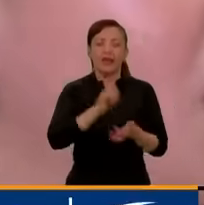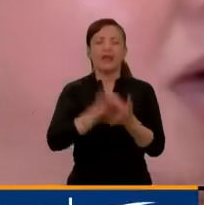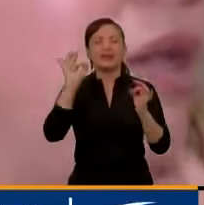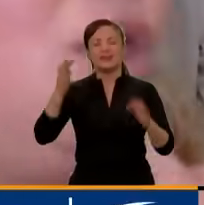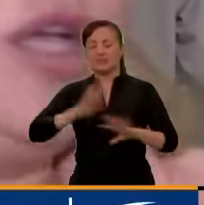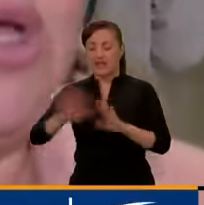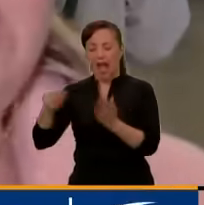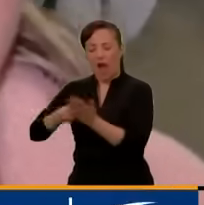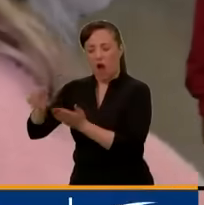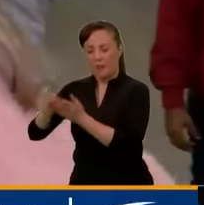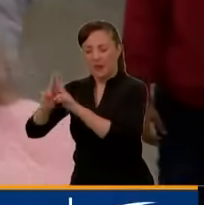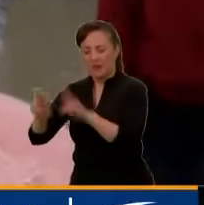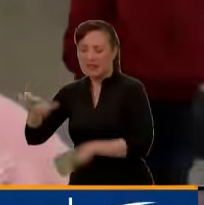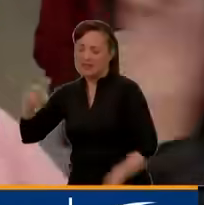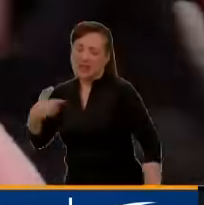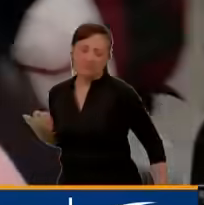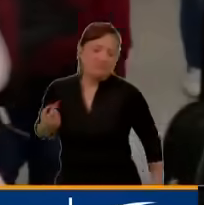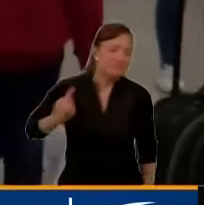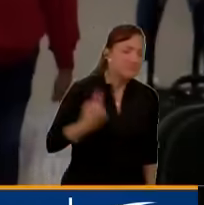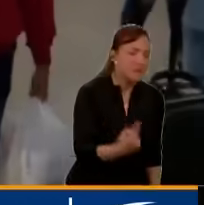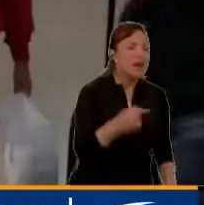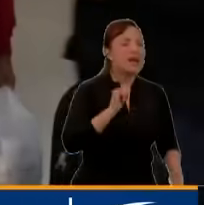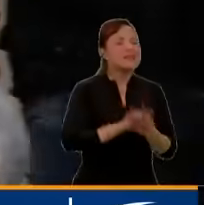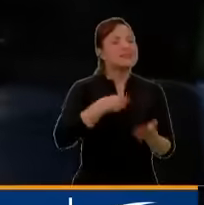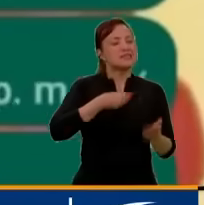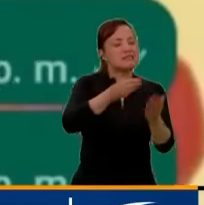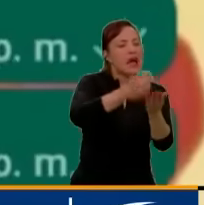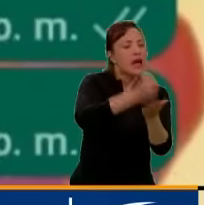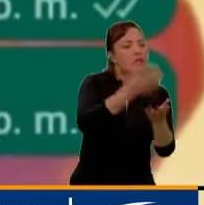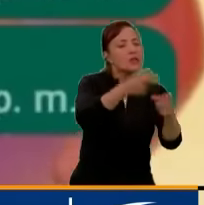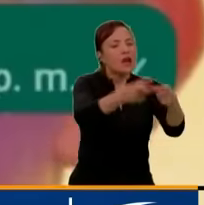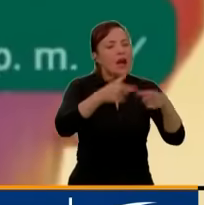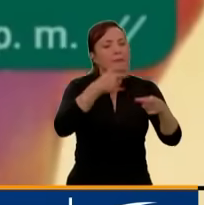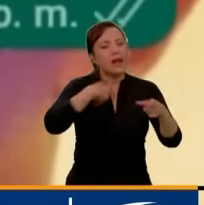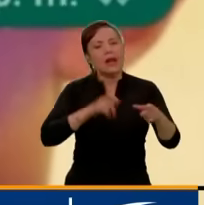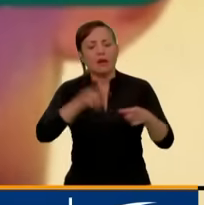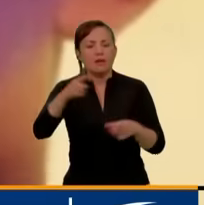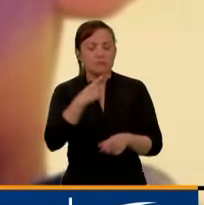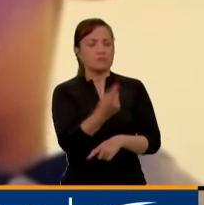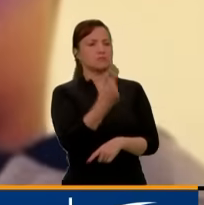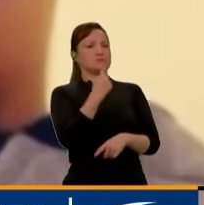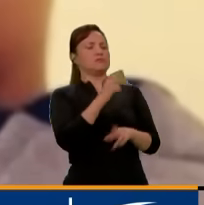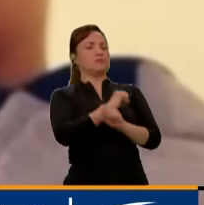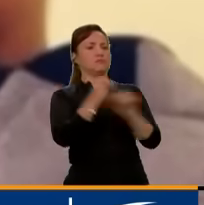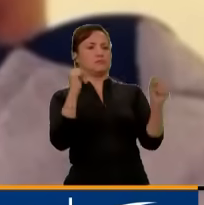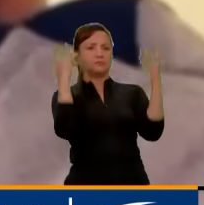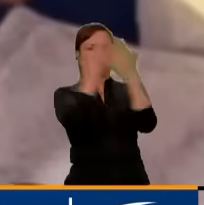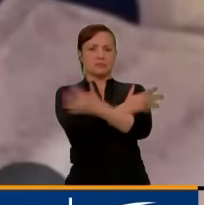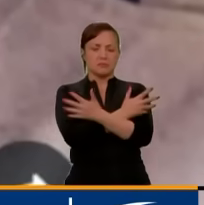del terminal para abordar el bus, se llevó una desagradable sorpresa. Nos dijeron que